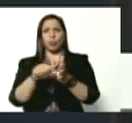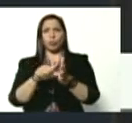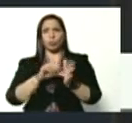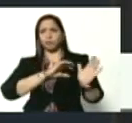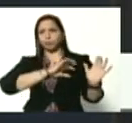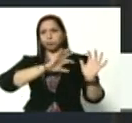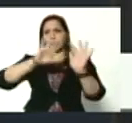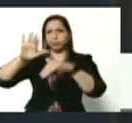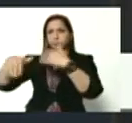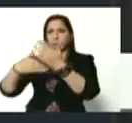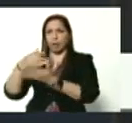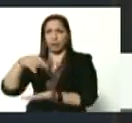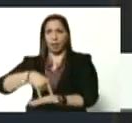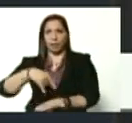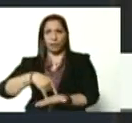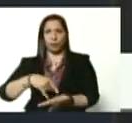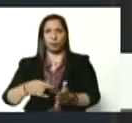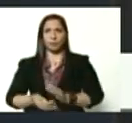cara